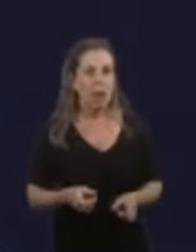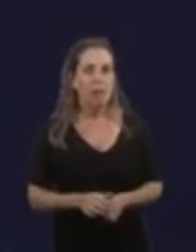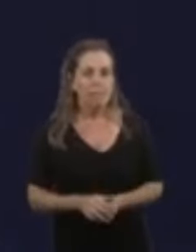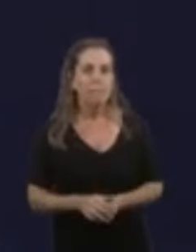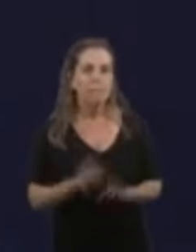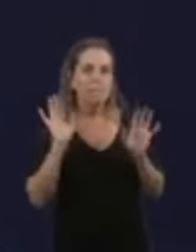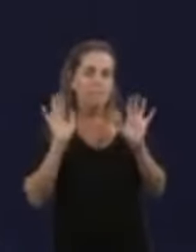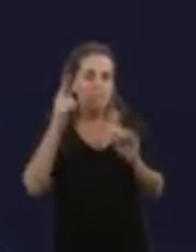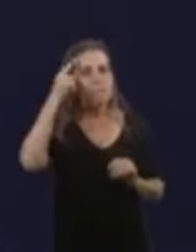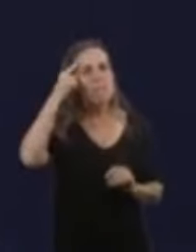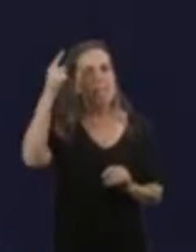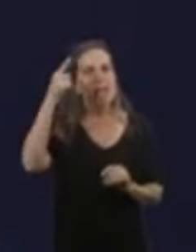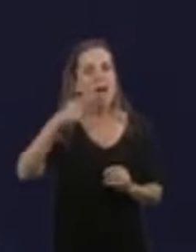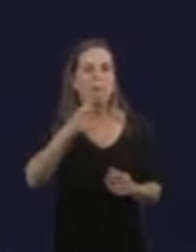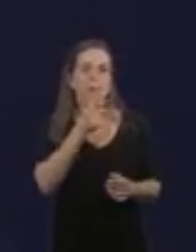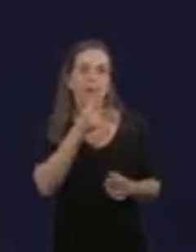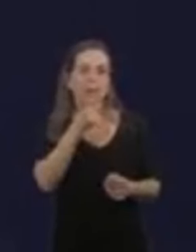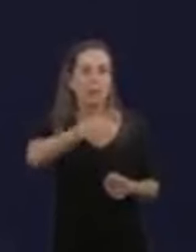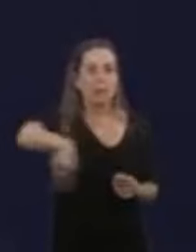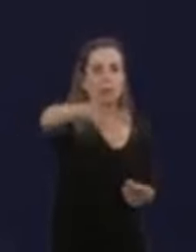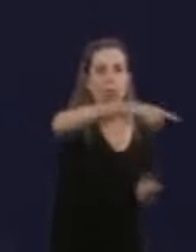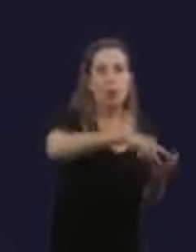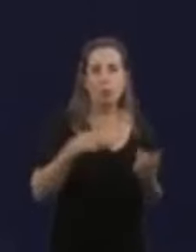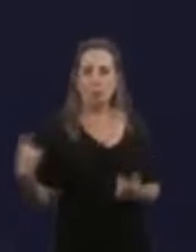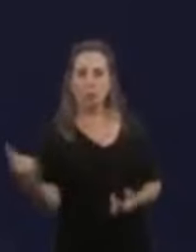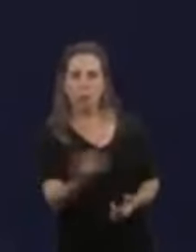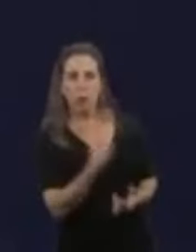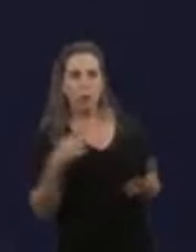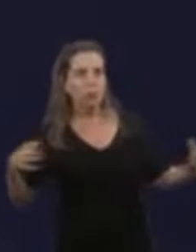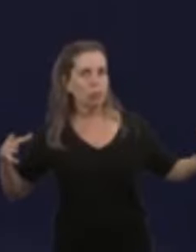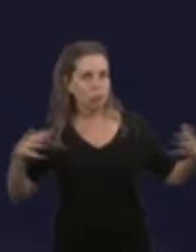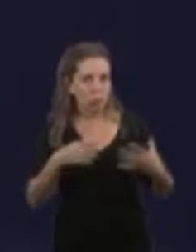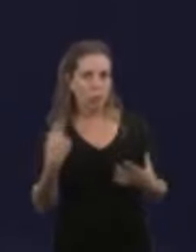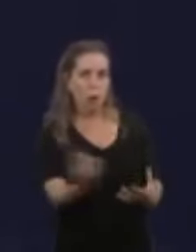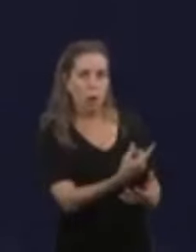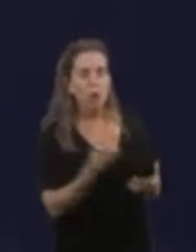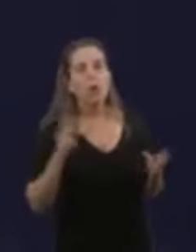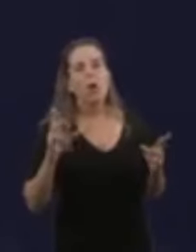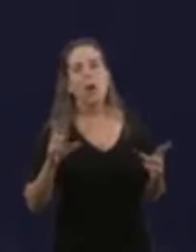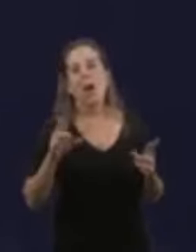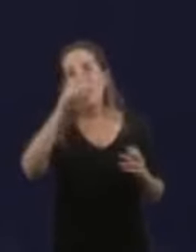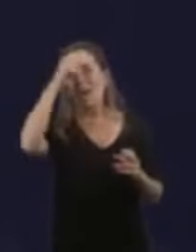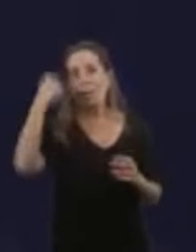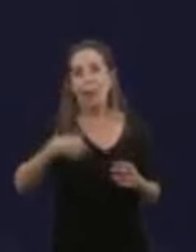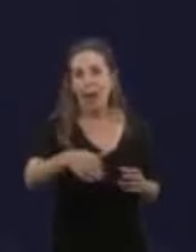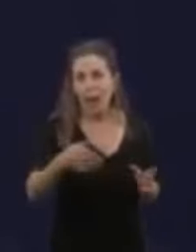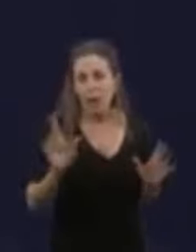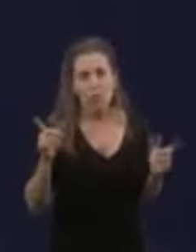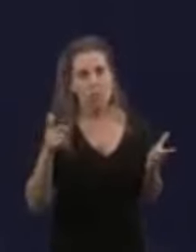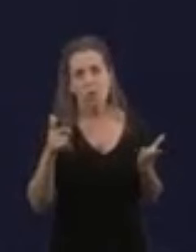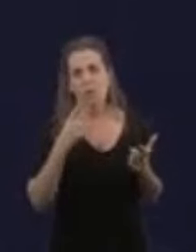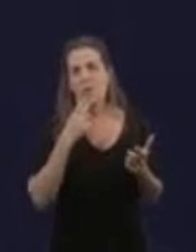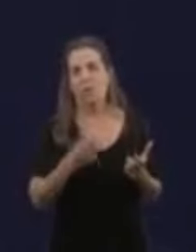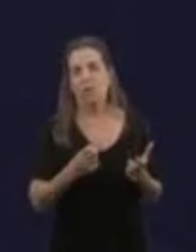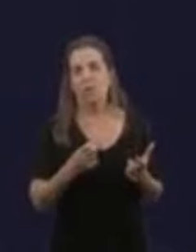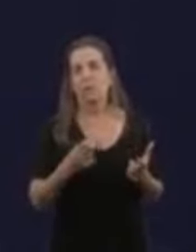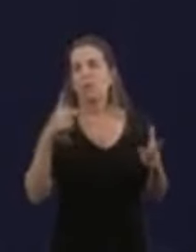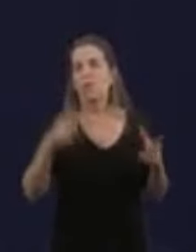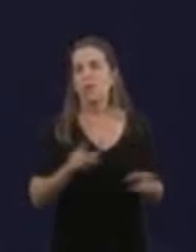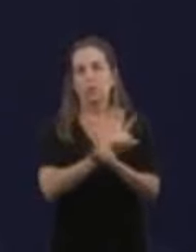deseo de me parece de todos de ustedes nuestro es que eh No existan esos cortes que efectivamente el sistema